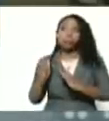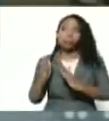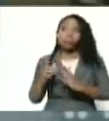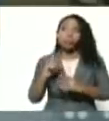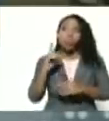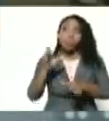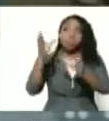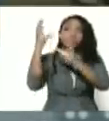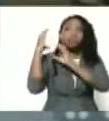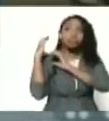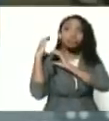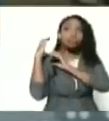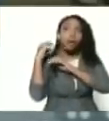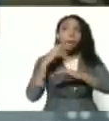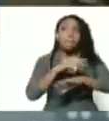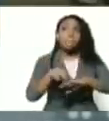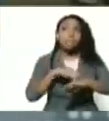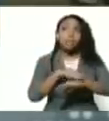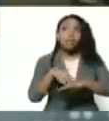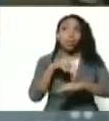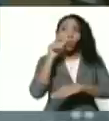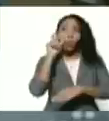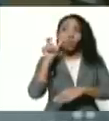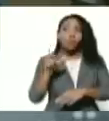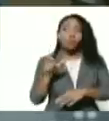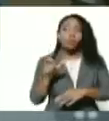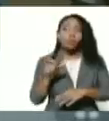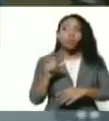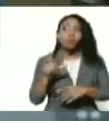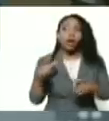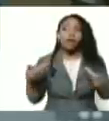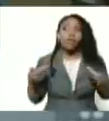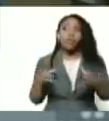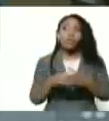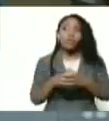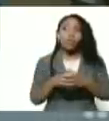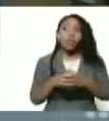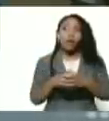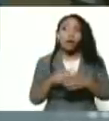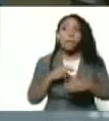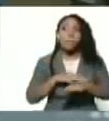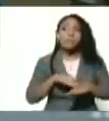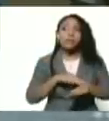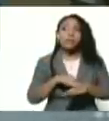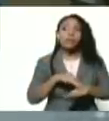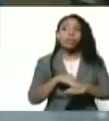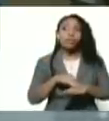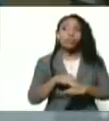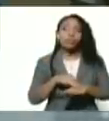encargo al ministro Márquez, una reunión donde esté el ministro Márquez,